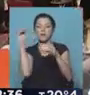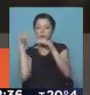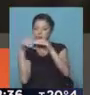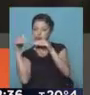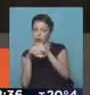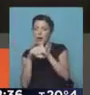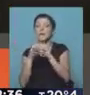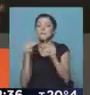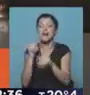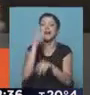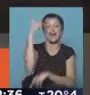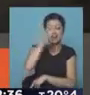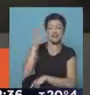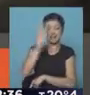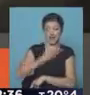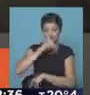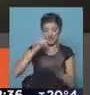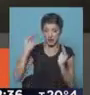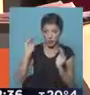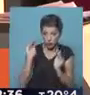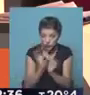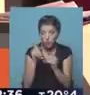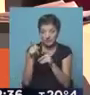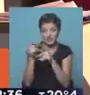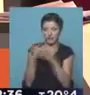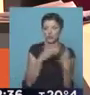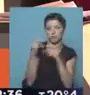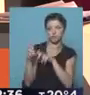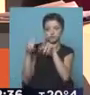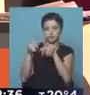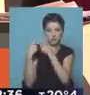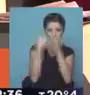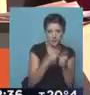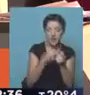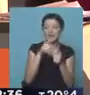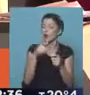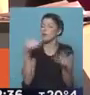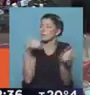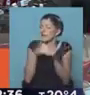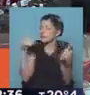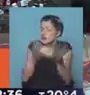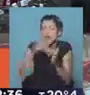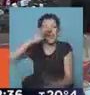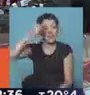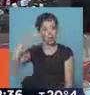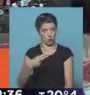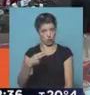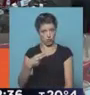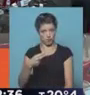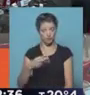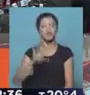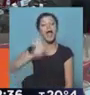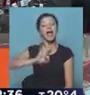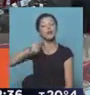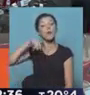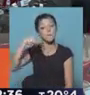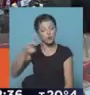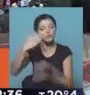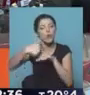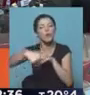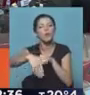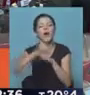los HFC, cuyo costo se estima en miles de millones de euros. Recién el próximo año se fijará